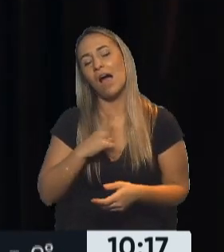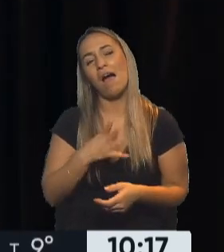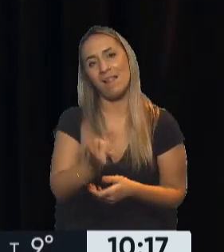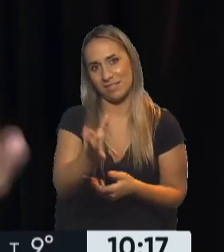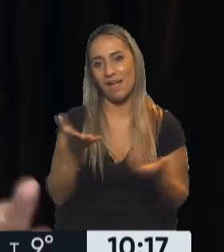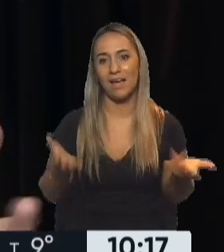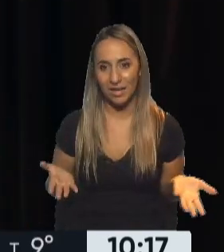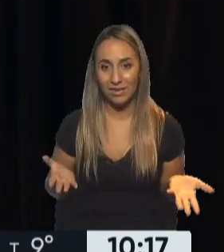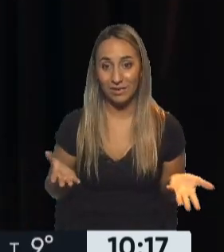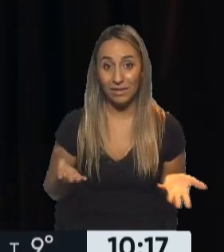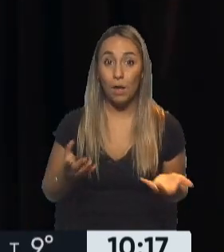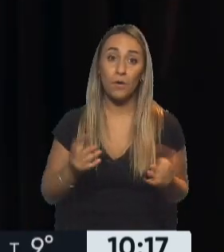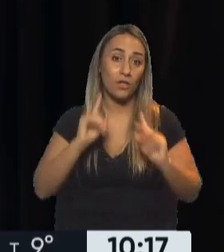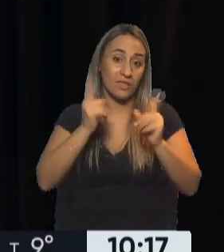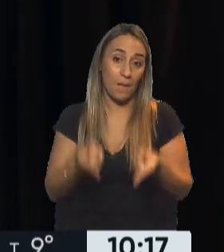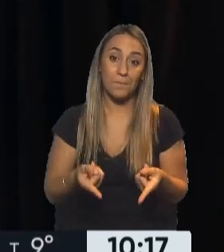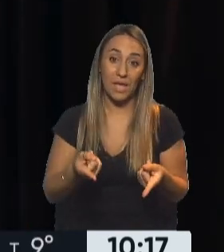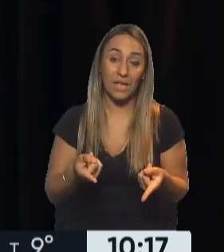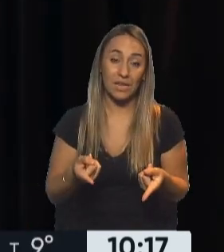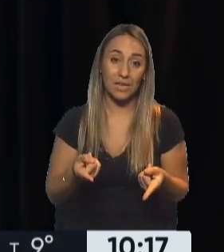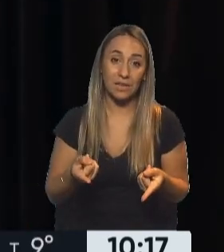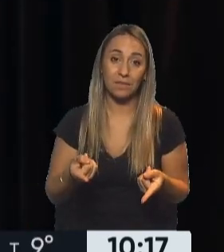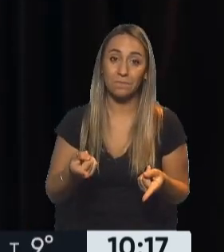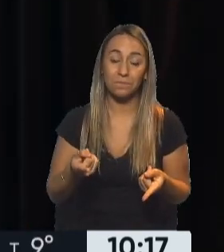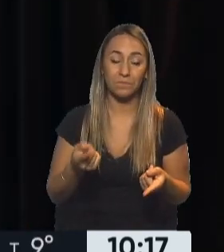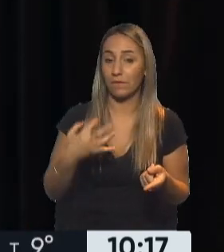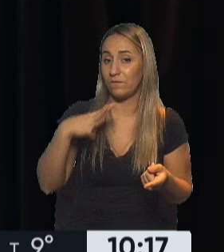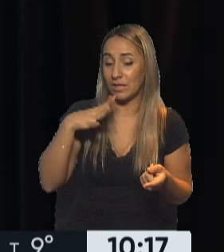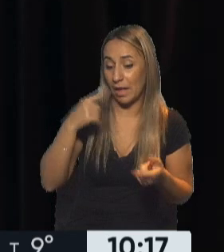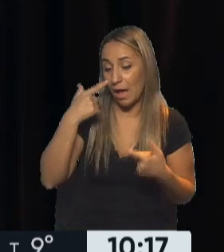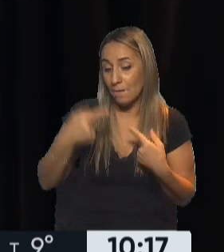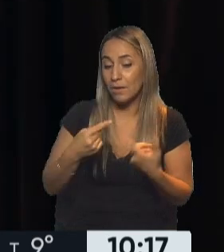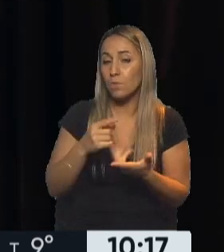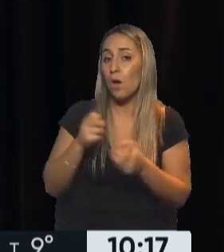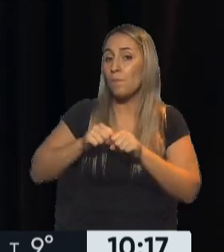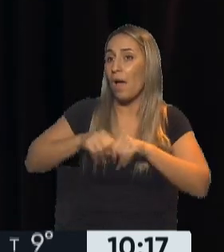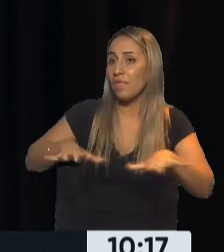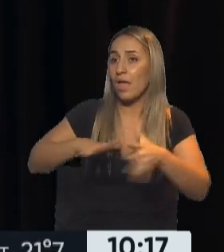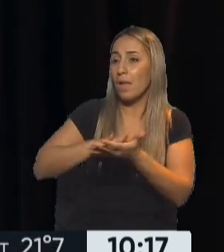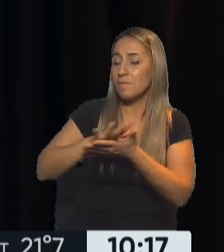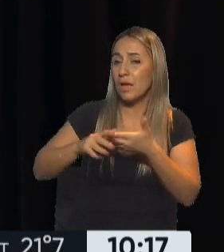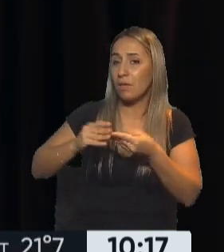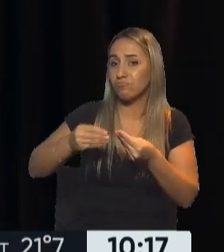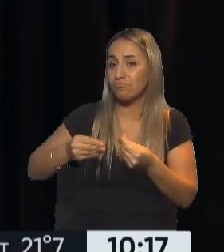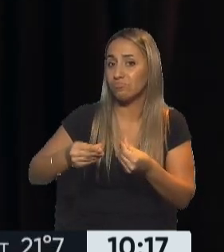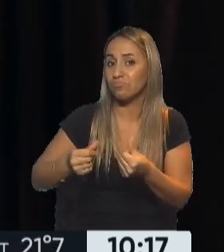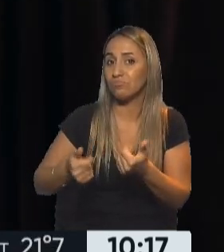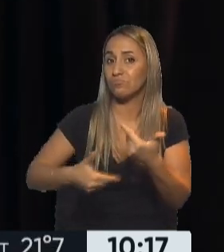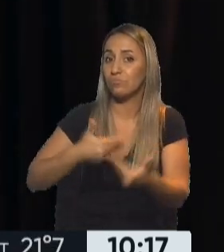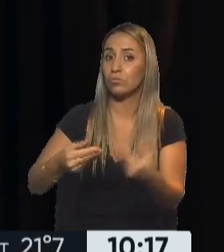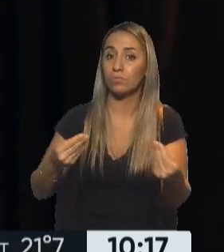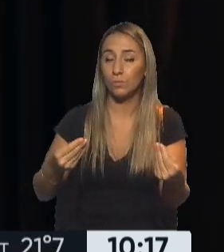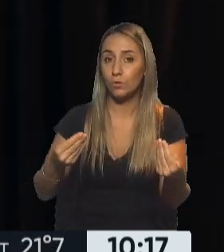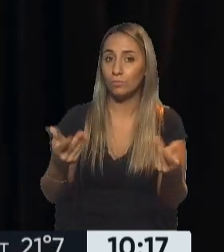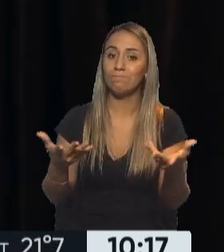Por supuesto que falta, pero también tenemos que ver cómo terminamos de salir de lo que fue la pandemia y lo que pasó antes. Así que eso es todo